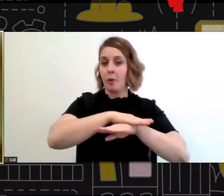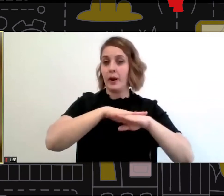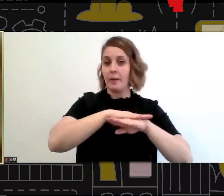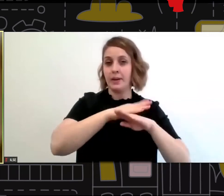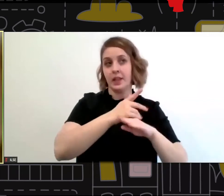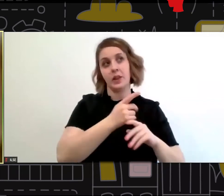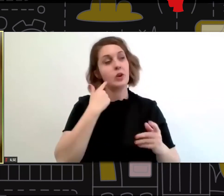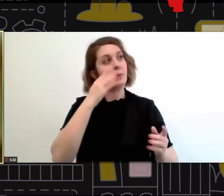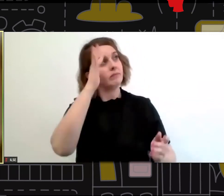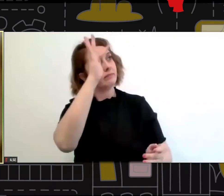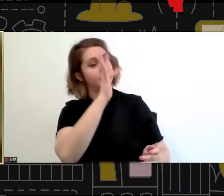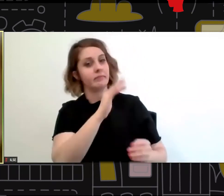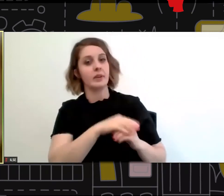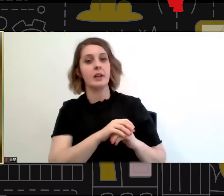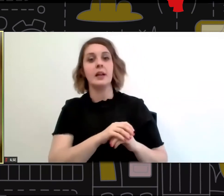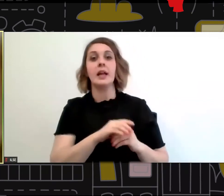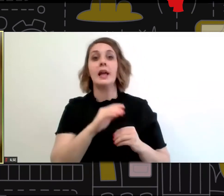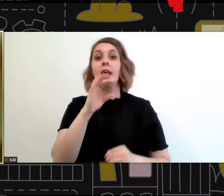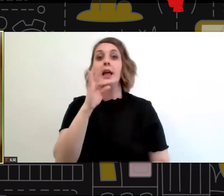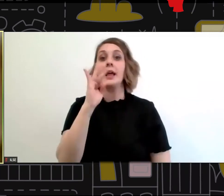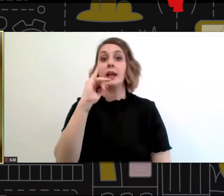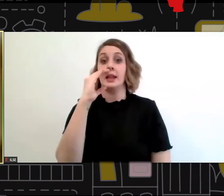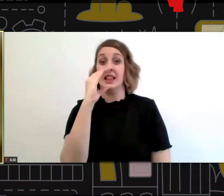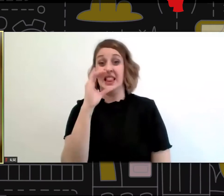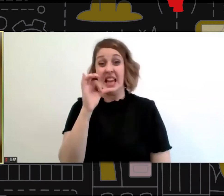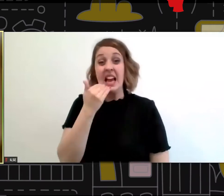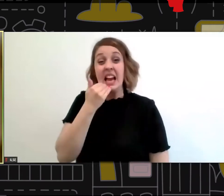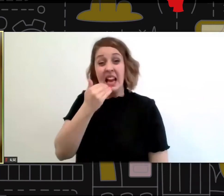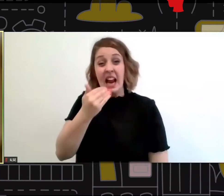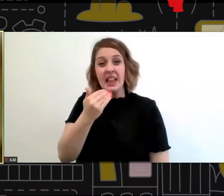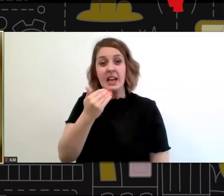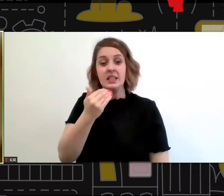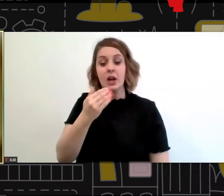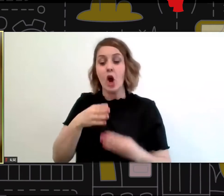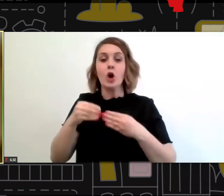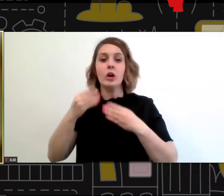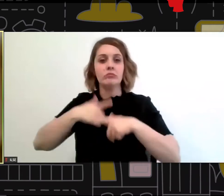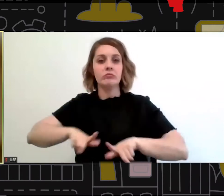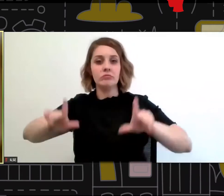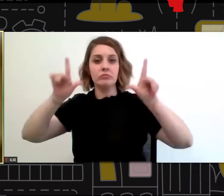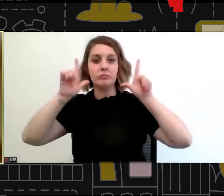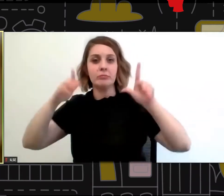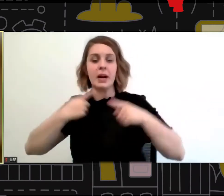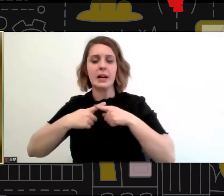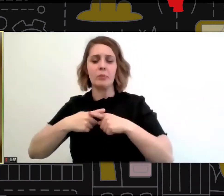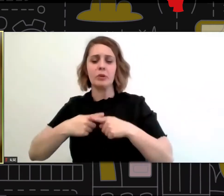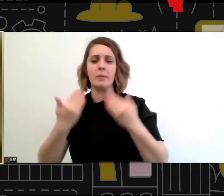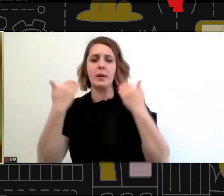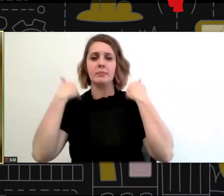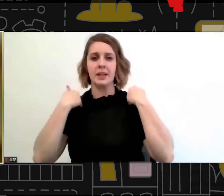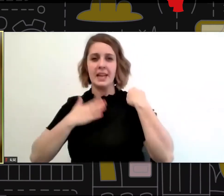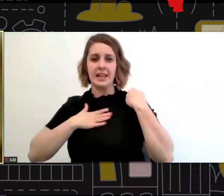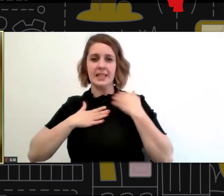Mediante el uso de las TIC, los pacientes adquieren un protagonismo más activo y corresponsable de su propia salud. Para